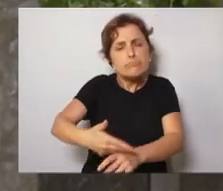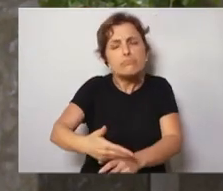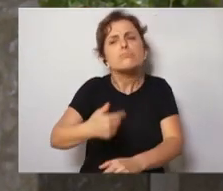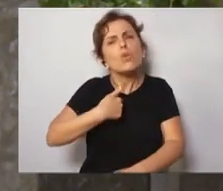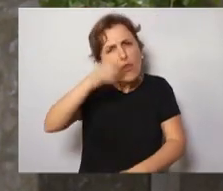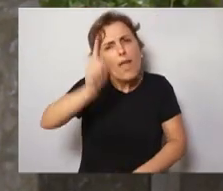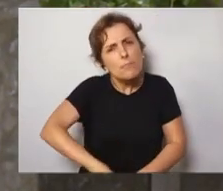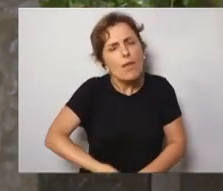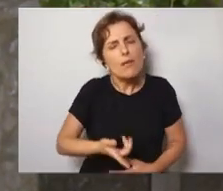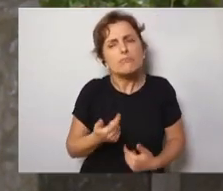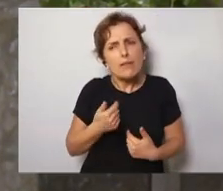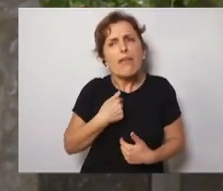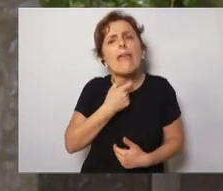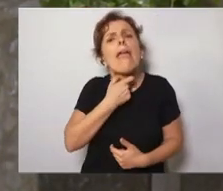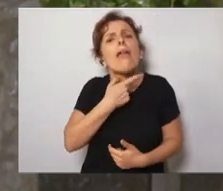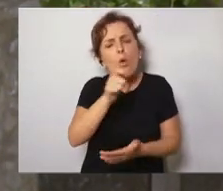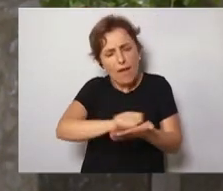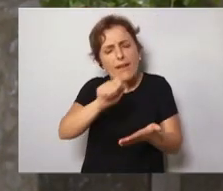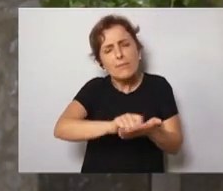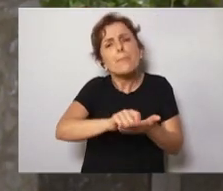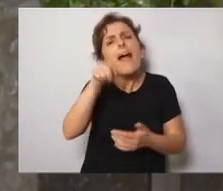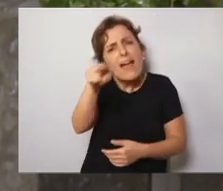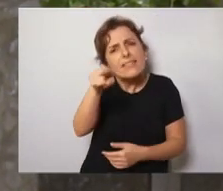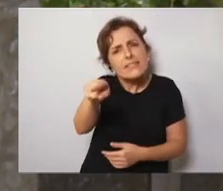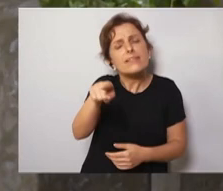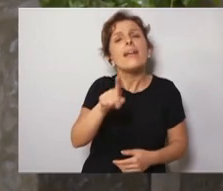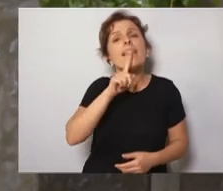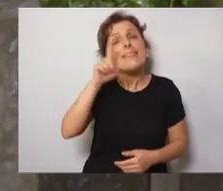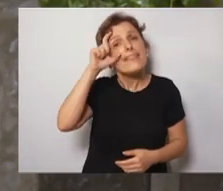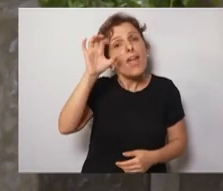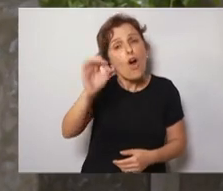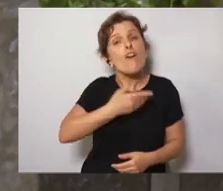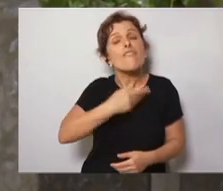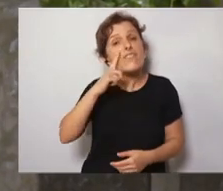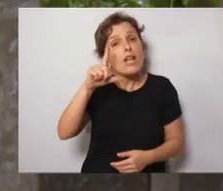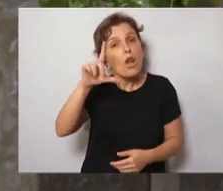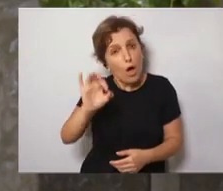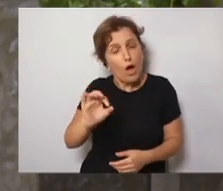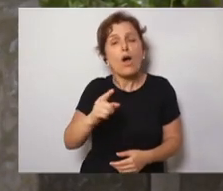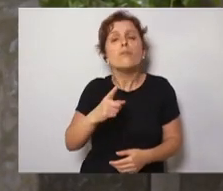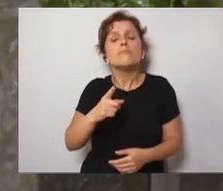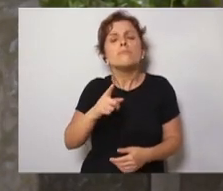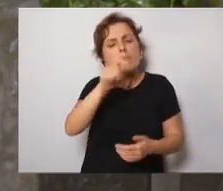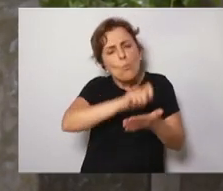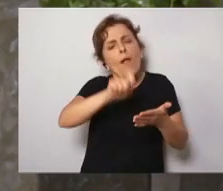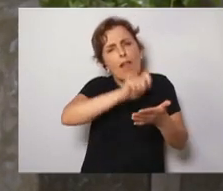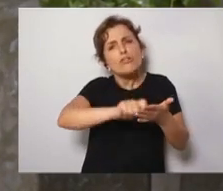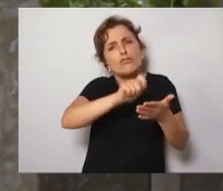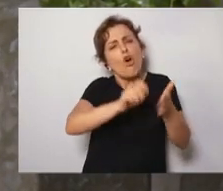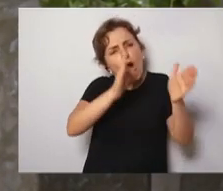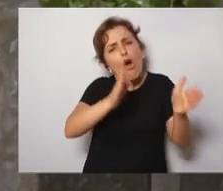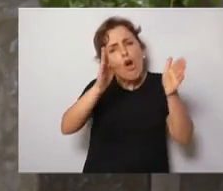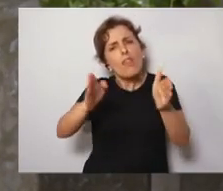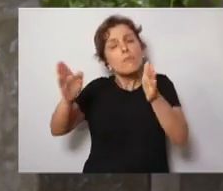para ti excelentísimo teófilo un relato ordenado a fin de que conozcas bien la solidez de las